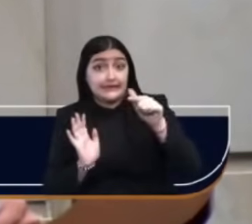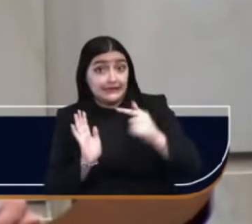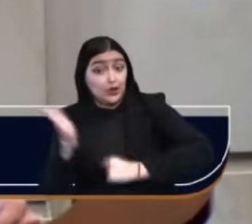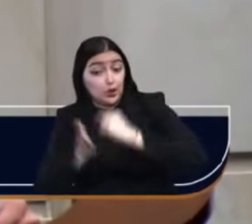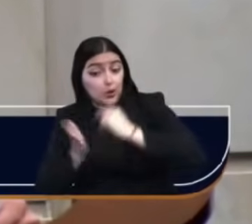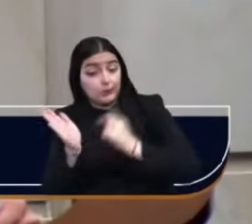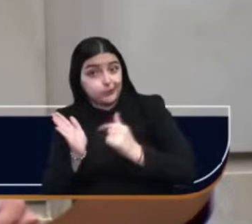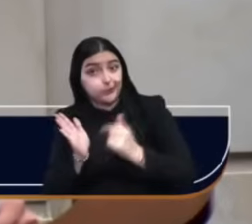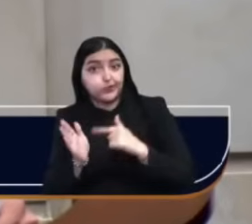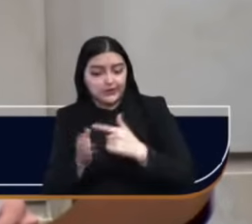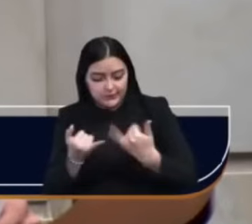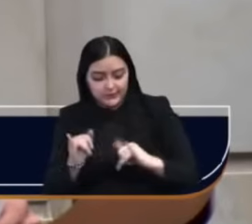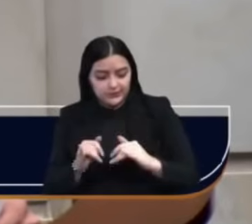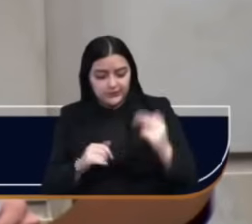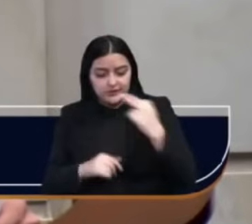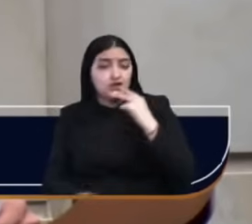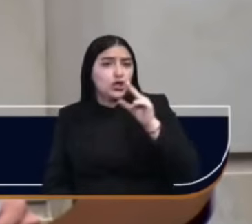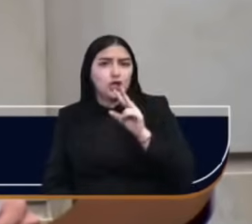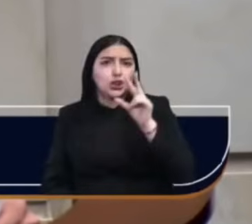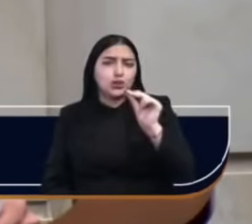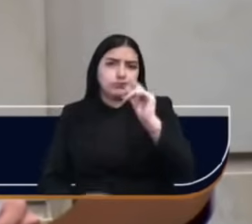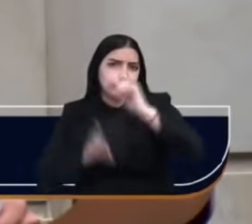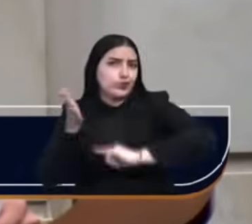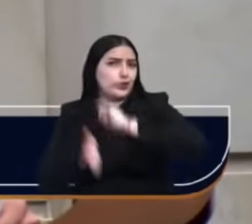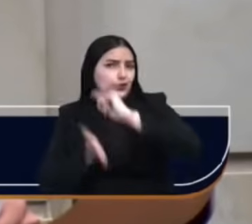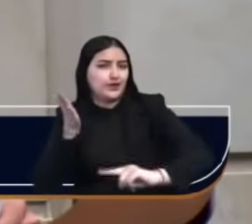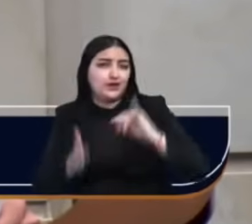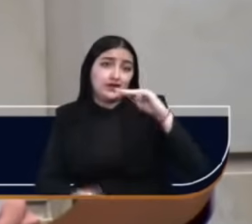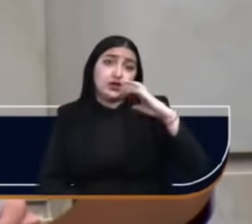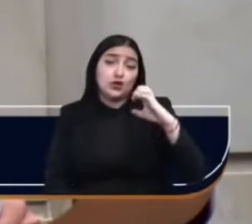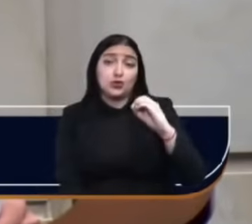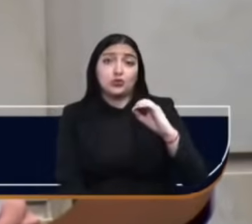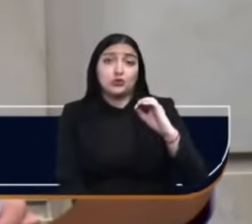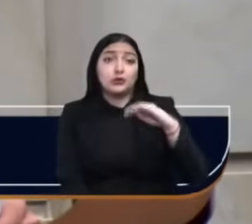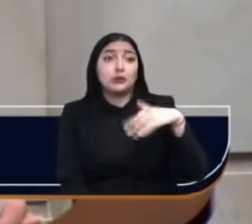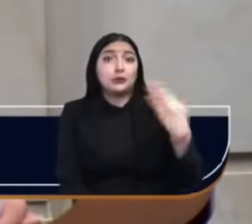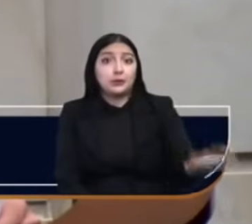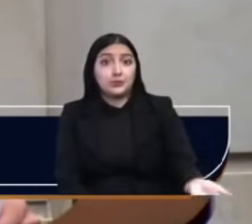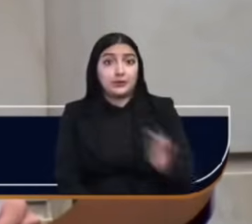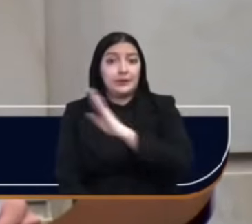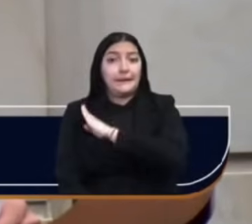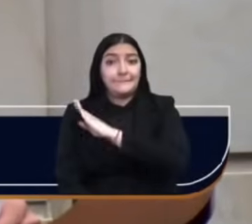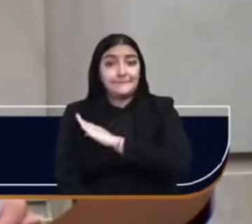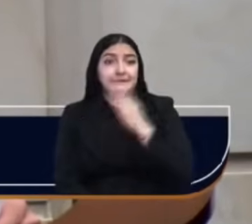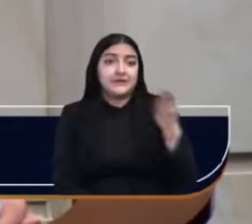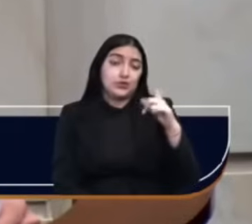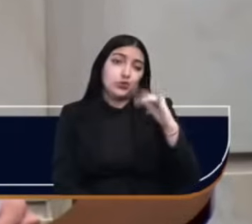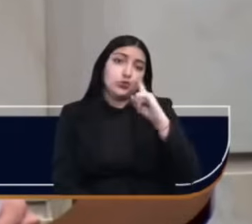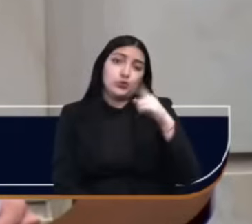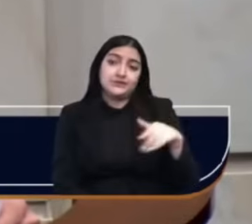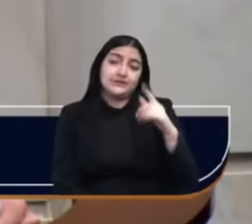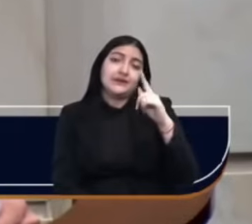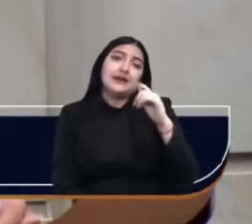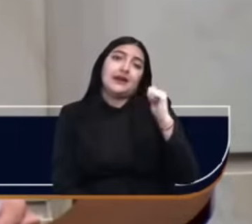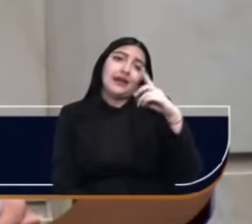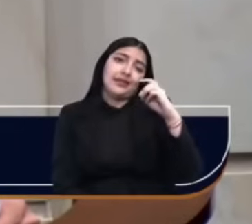contrato de estabilidad jurídica fue negado por Inco, pero luego, siendo presidente de la ANI, Luis Fernando